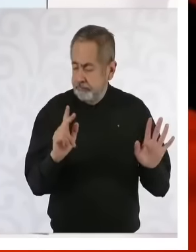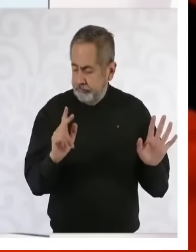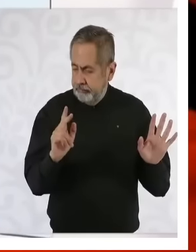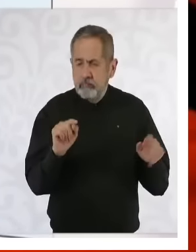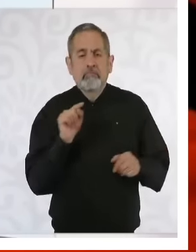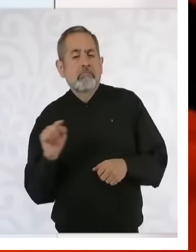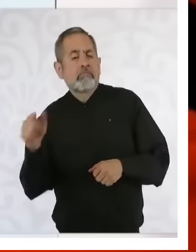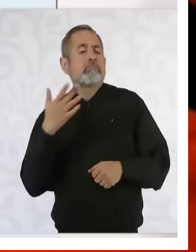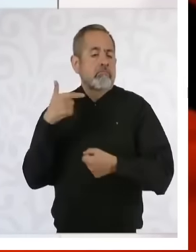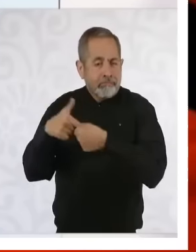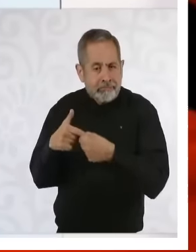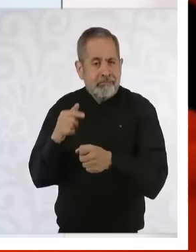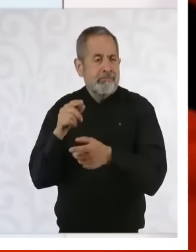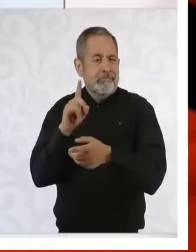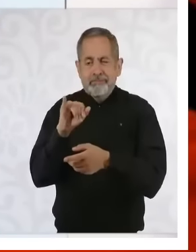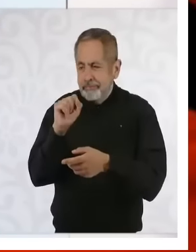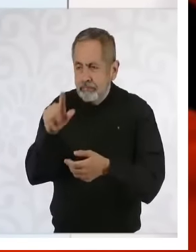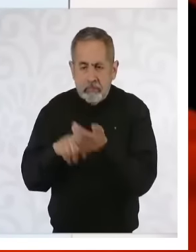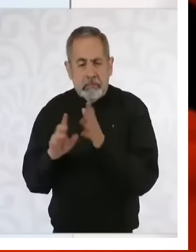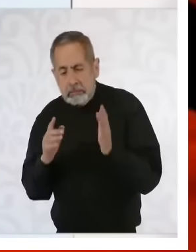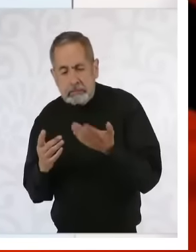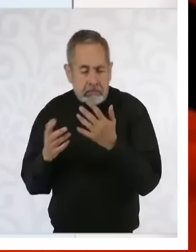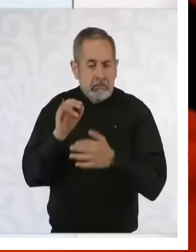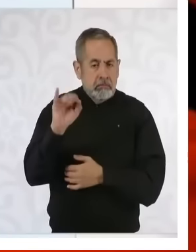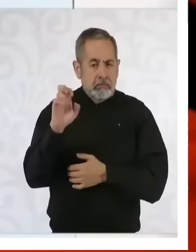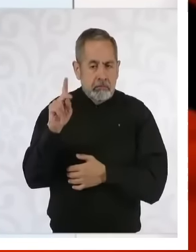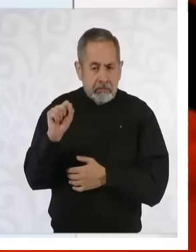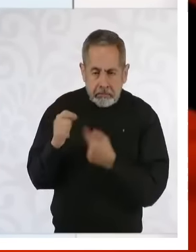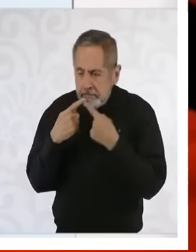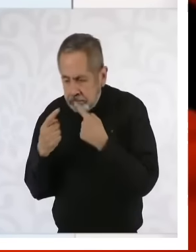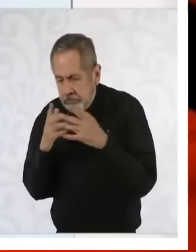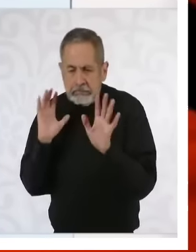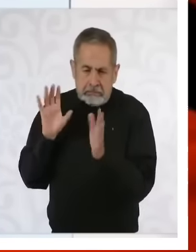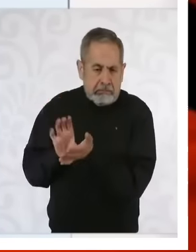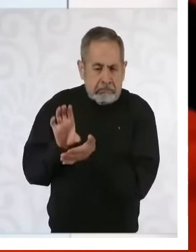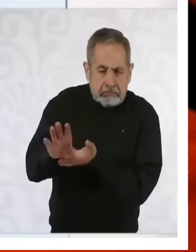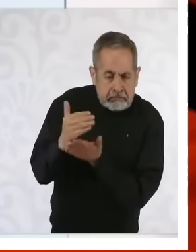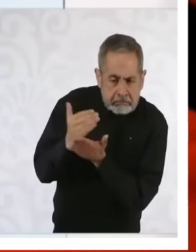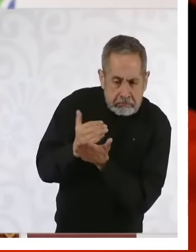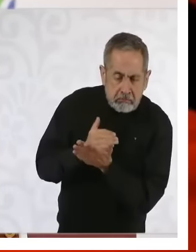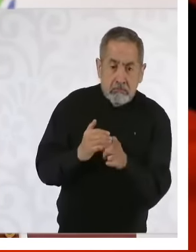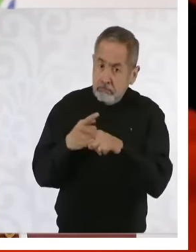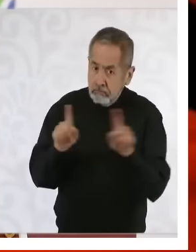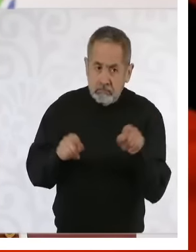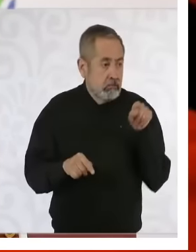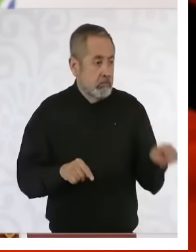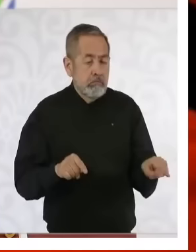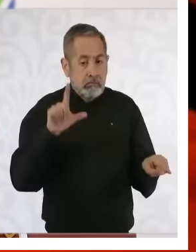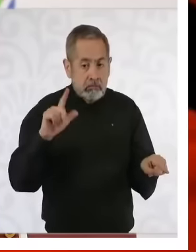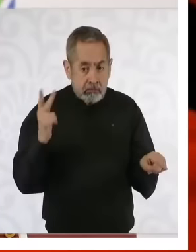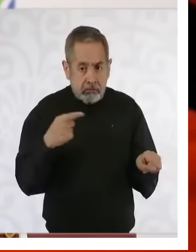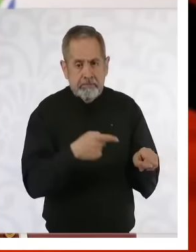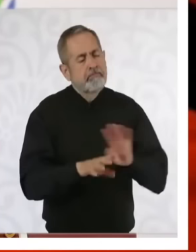si llega a haber un aumento importante en los combustibles. Pero en el caso de gas LP, les digo que yo lo viví,